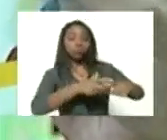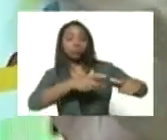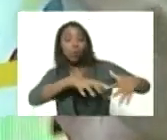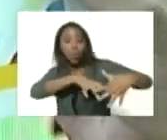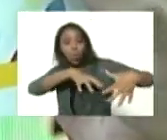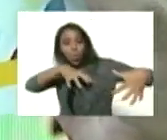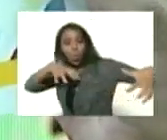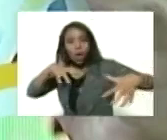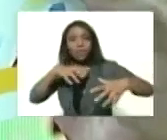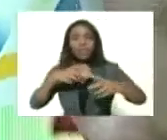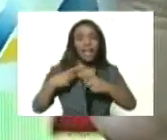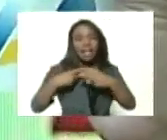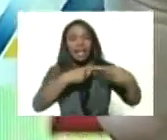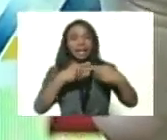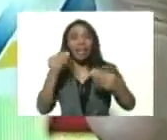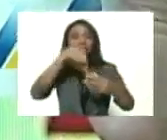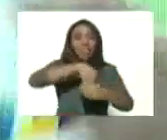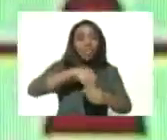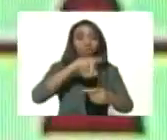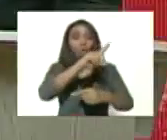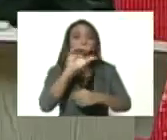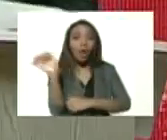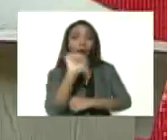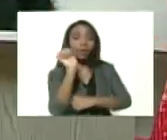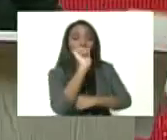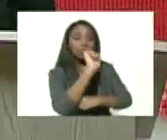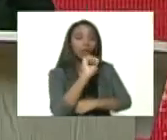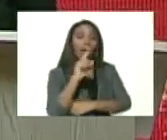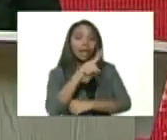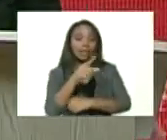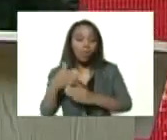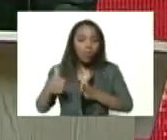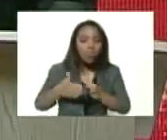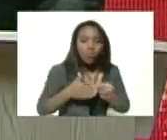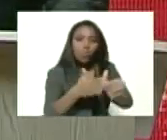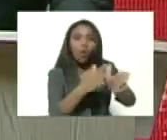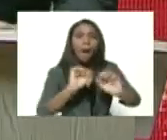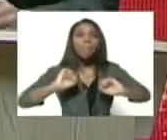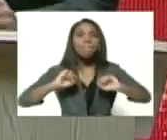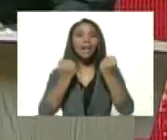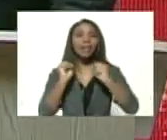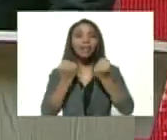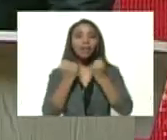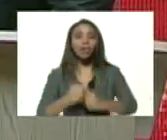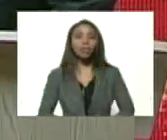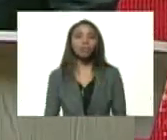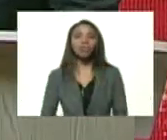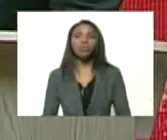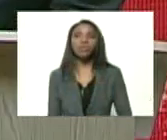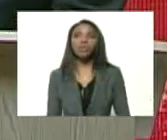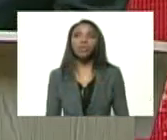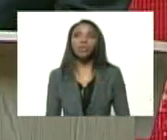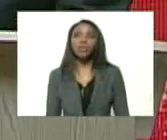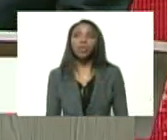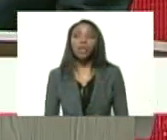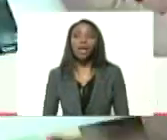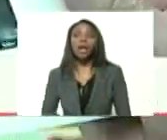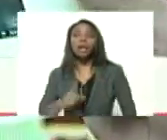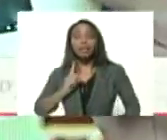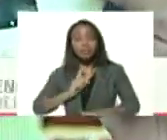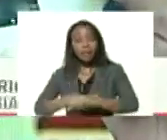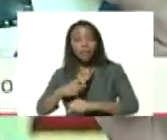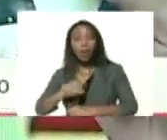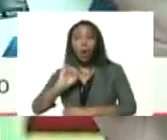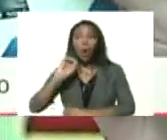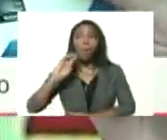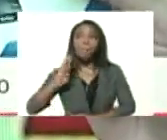guerra dentro de una camioneta en la vía Ciénaga-Barranquilla. El diario El Tiempo de Bogotá,